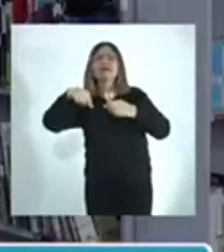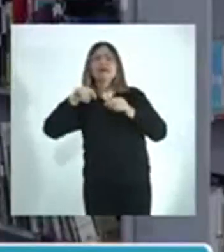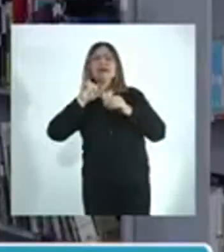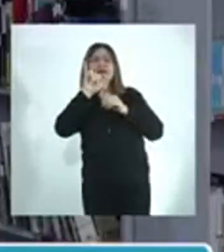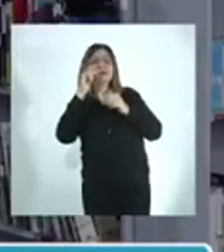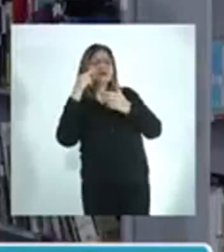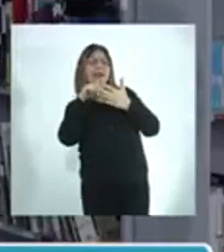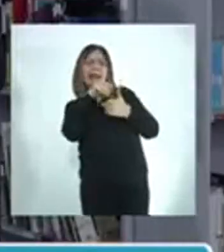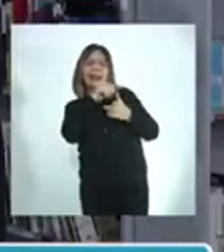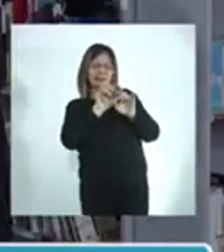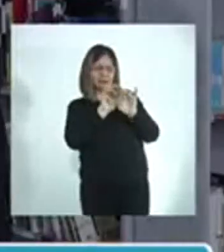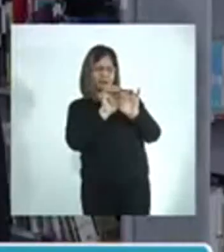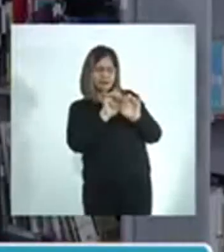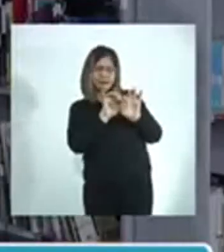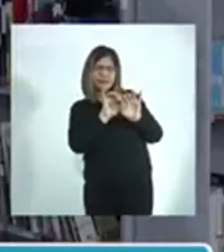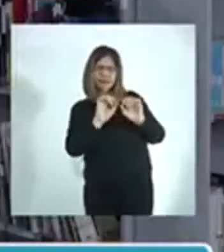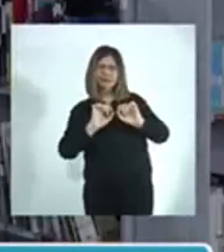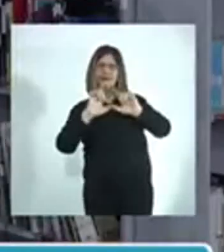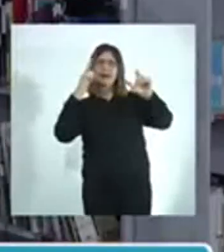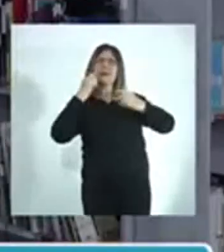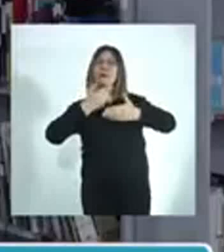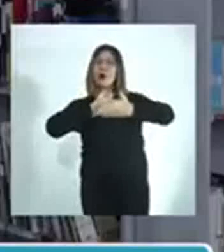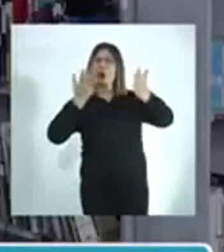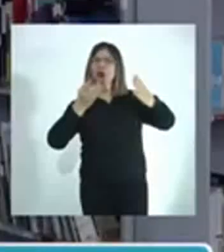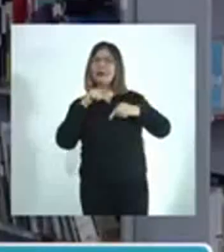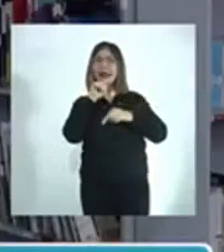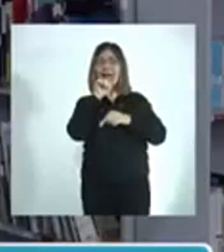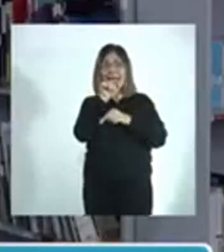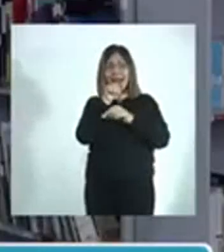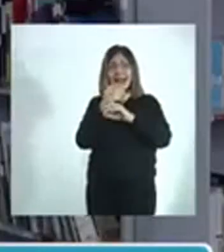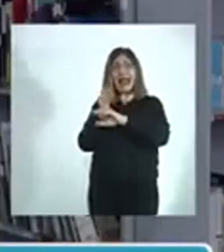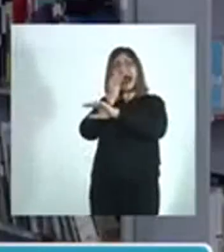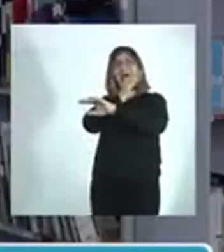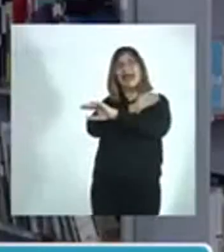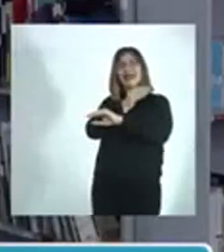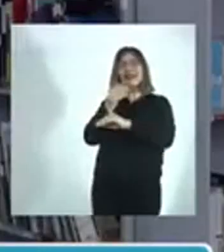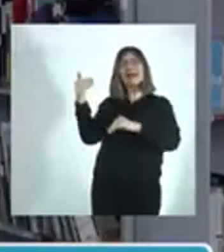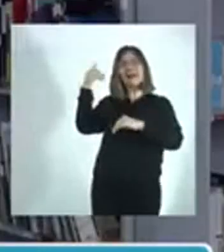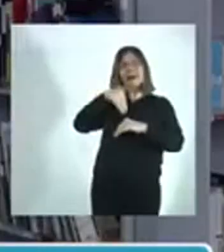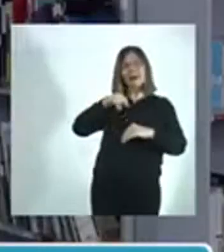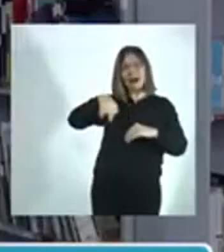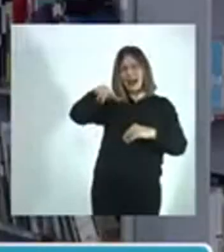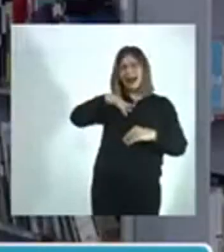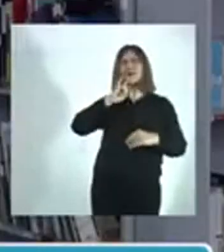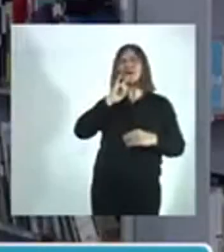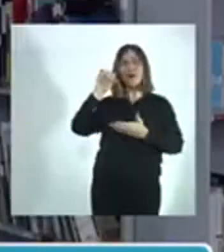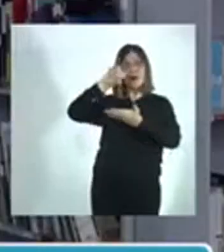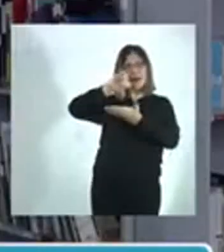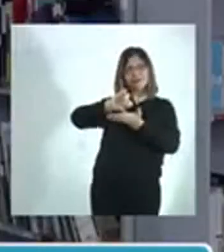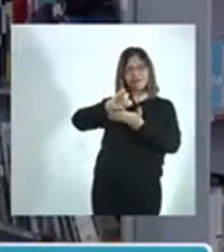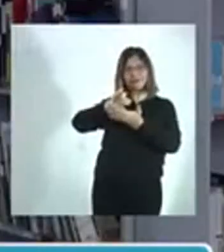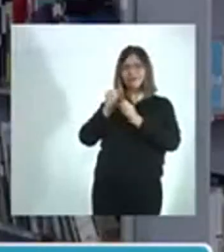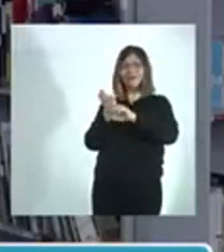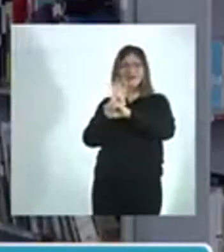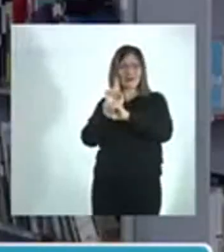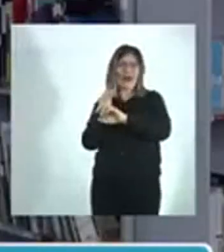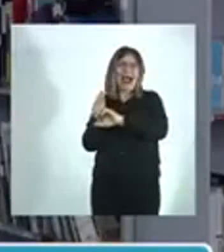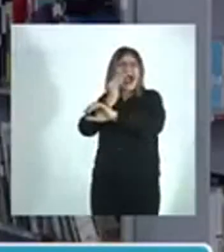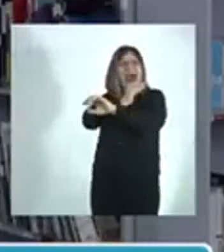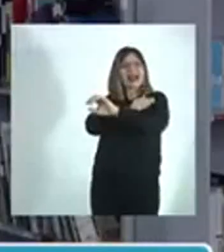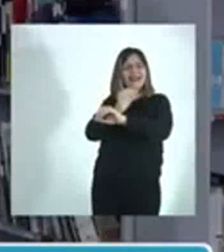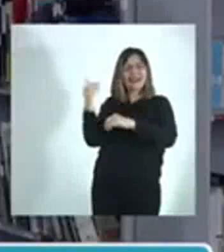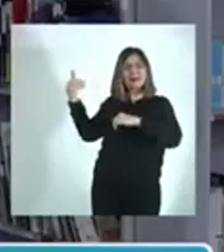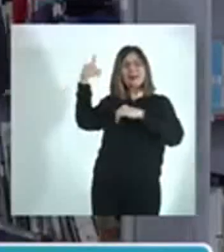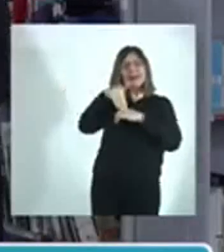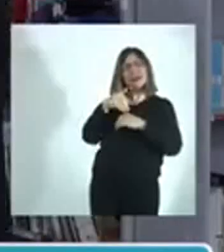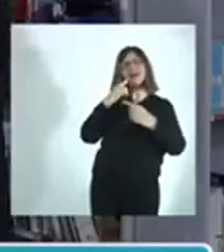hizo, vos sabés que él vino al CIDEP a hacer una de las tantos talleres que brindaba el CIDEP antes de la pandemia. Y bueno, él